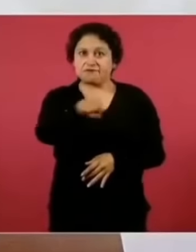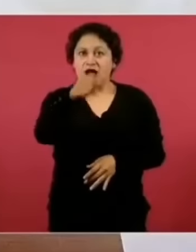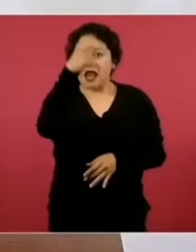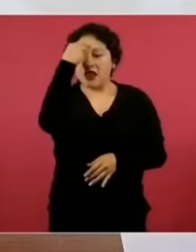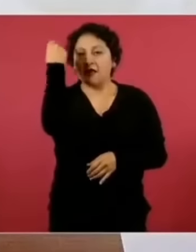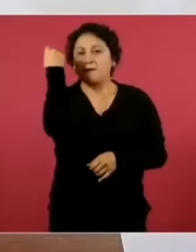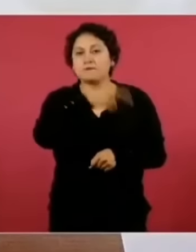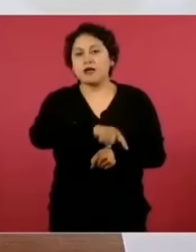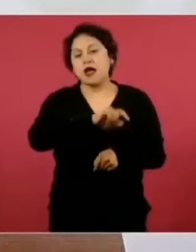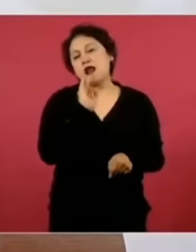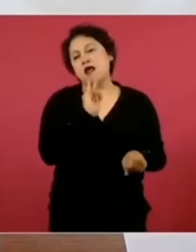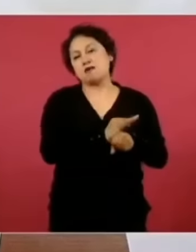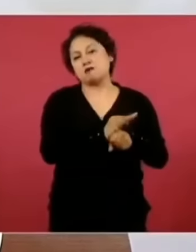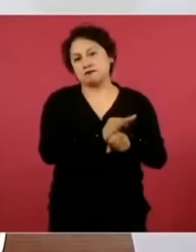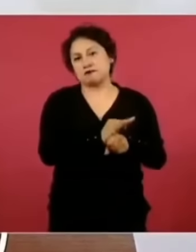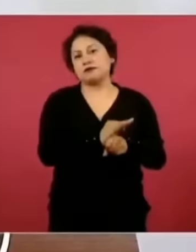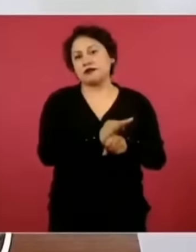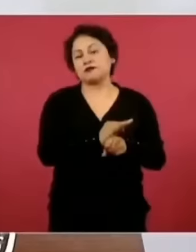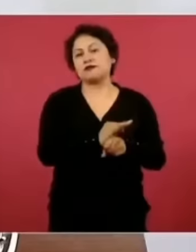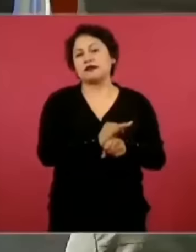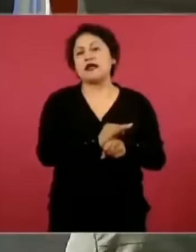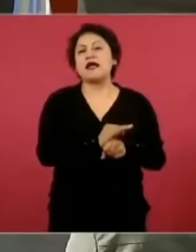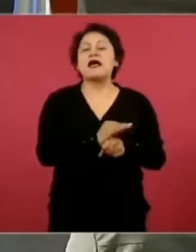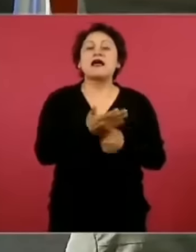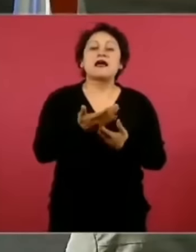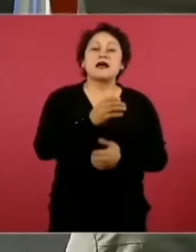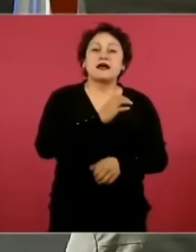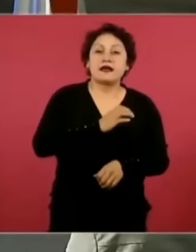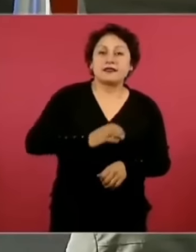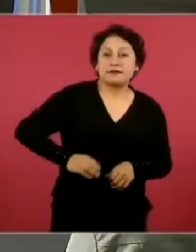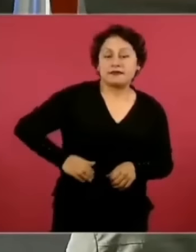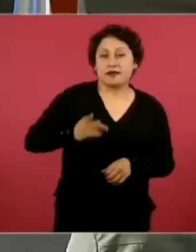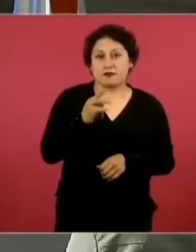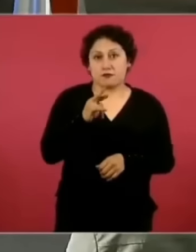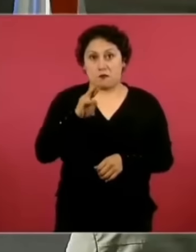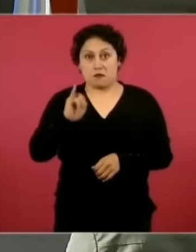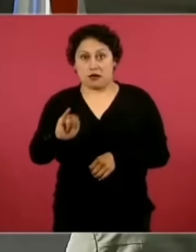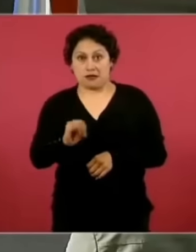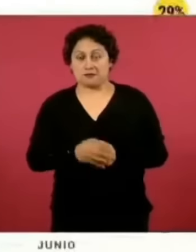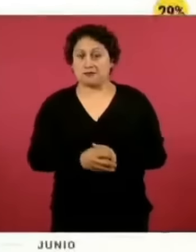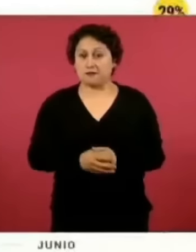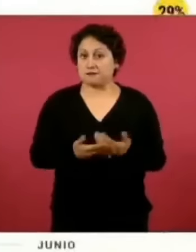PRI. Y ahí están los resultados.